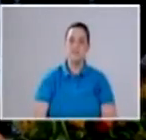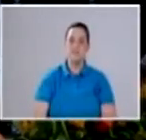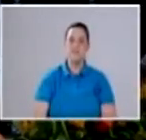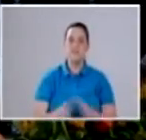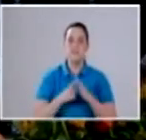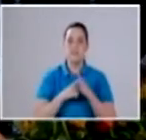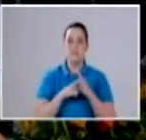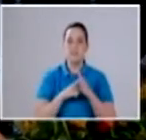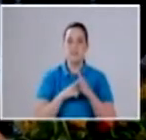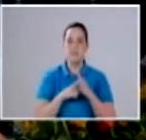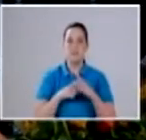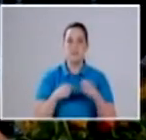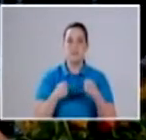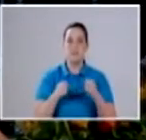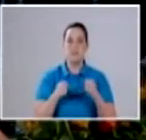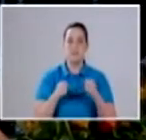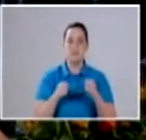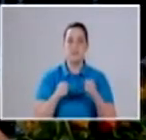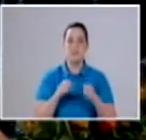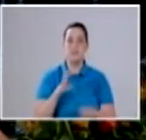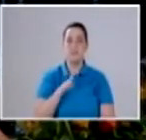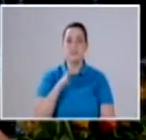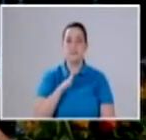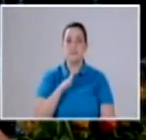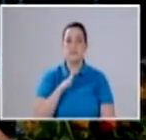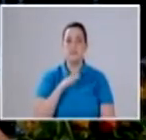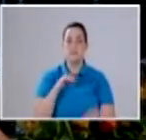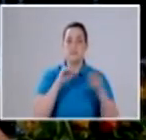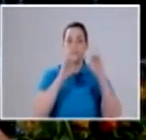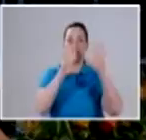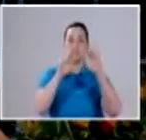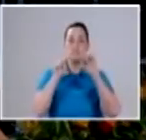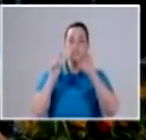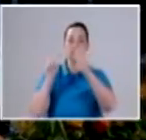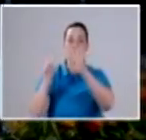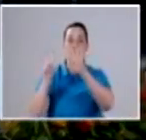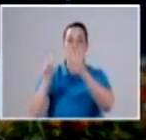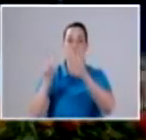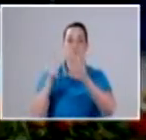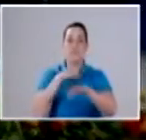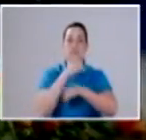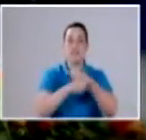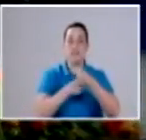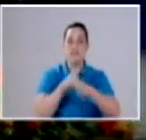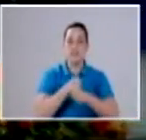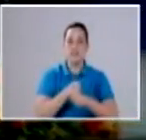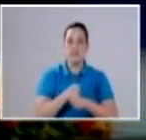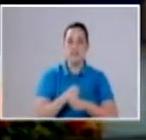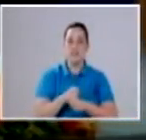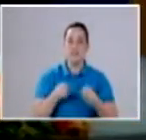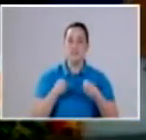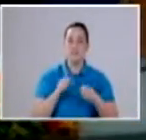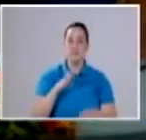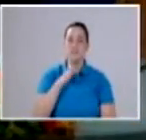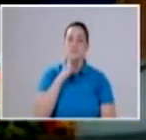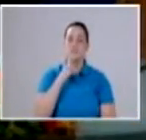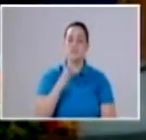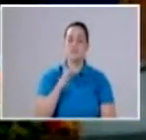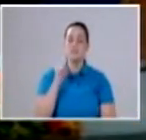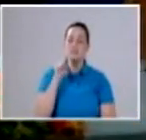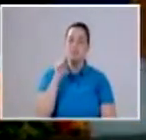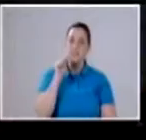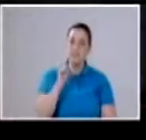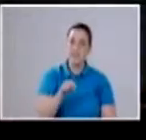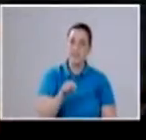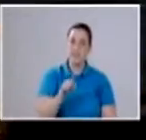creo que ya llevamos 17 años o no, 17 proclamas han sido. Pero esa primera